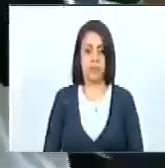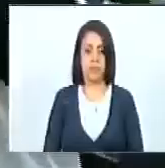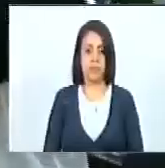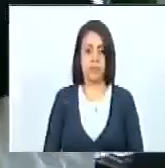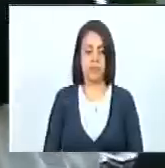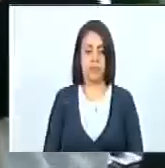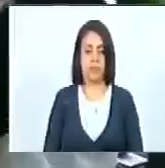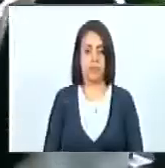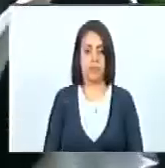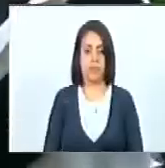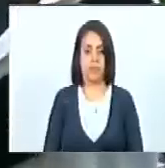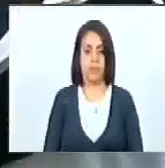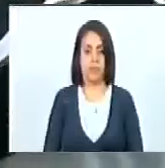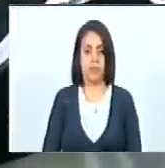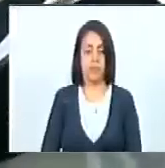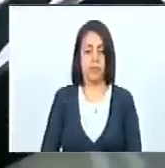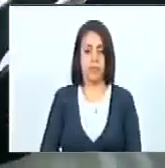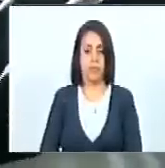¡Bravo!